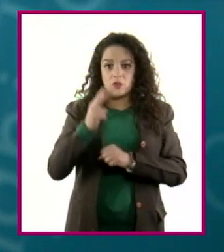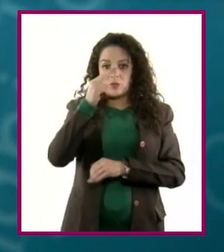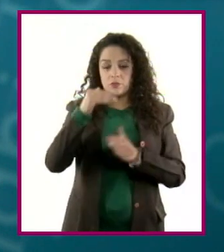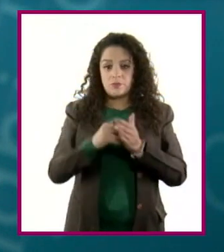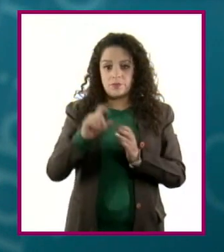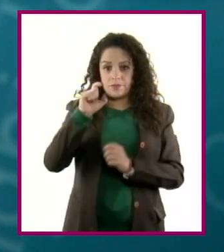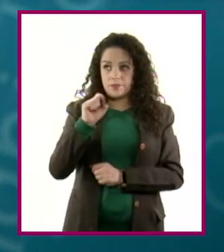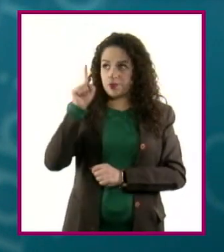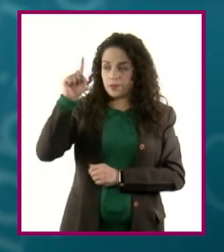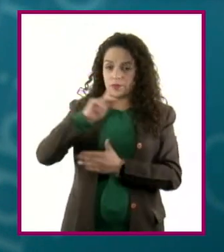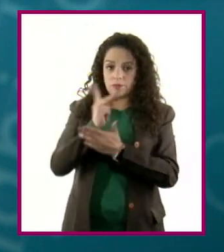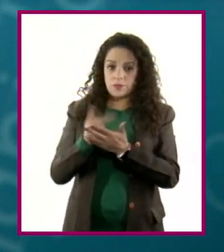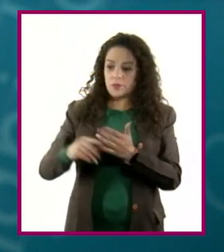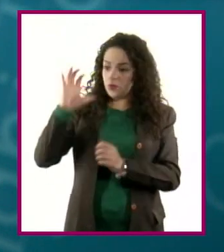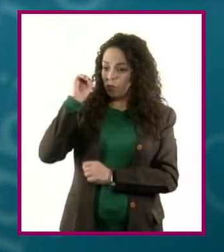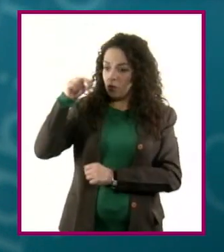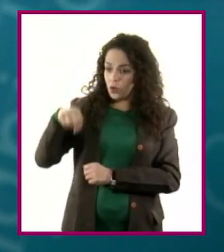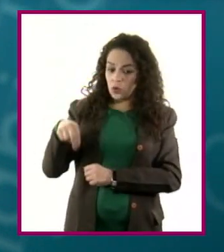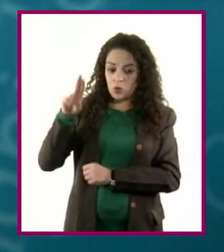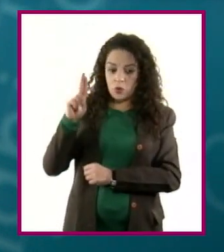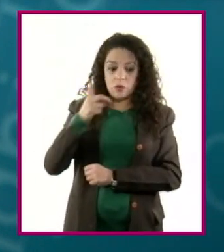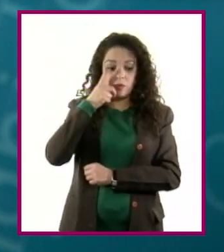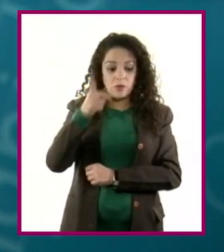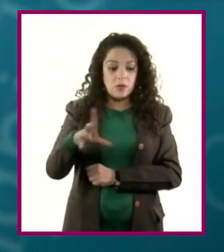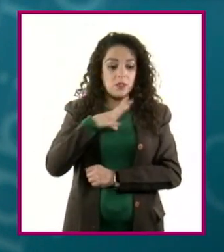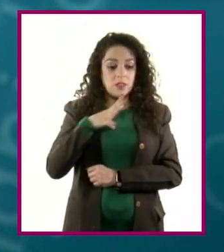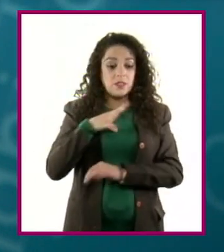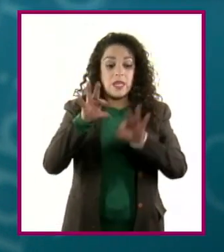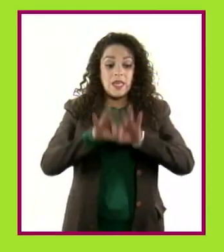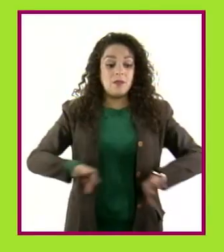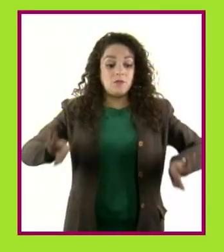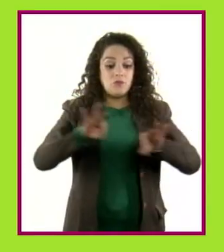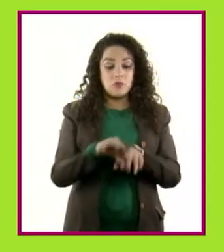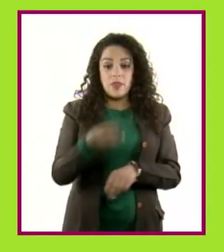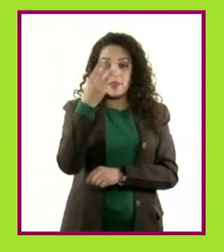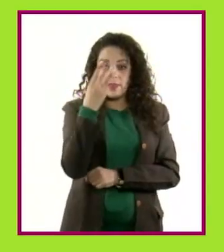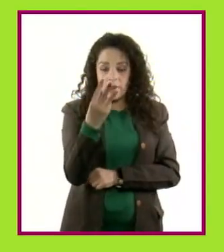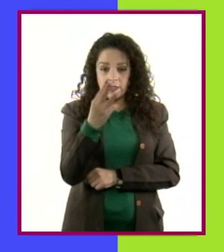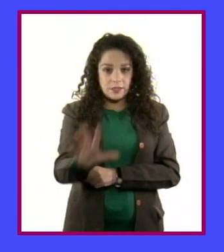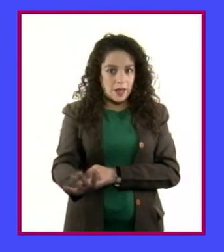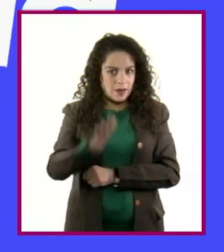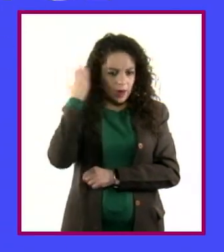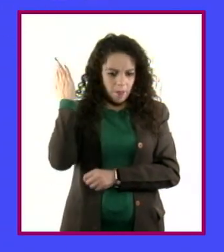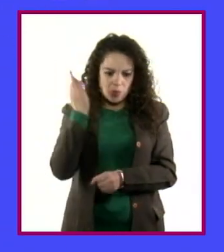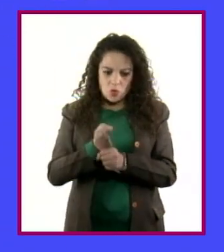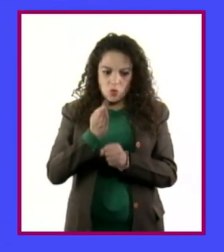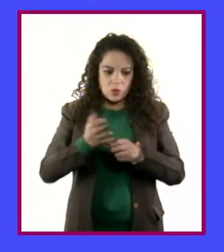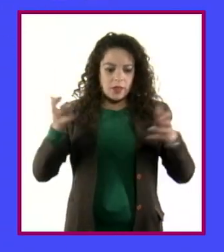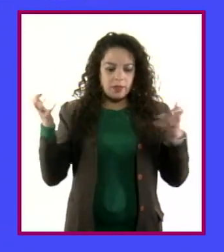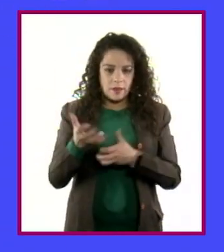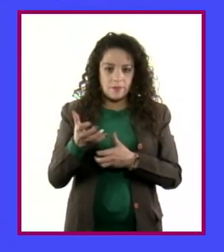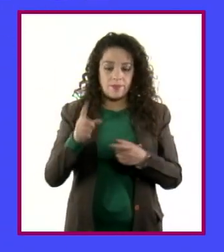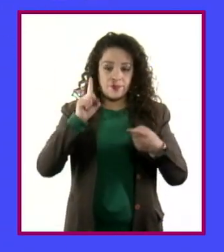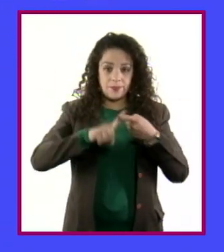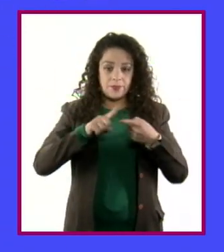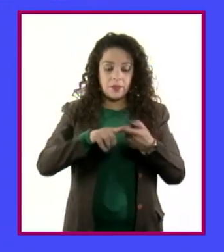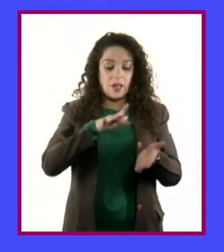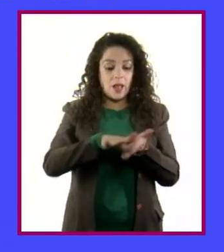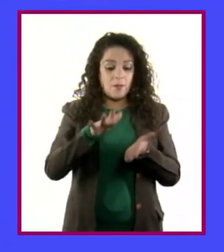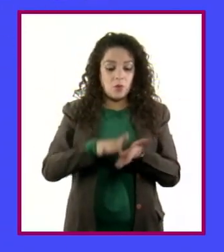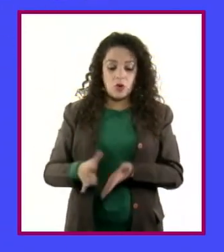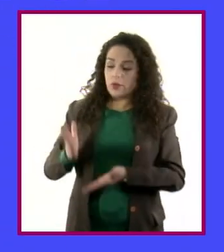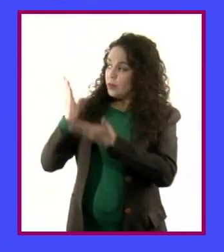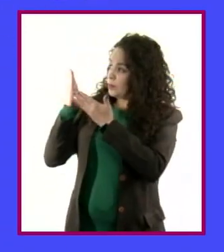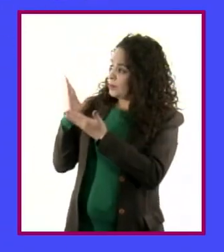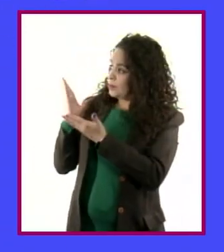Naciones Unidas para el Desarrollo estableció 3 prioridades inmediatas. 1. Apoyo a los sistemas de salud de los países para